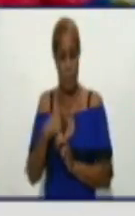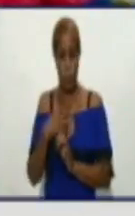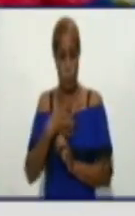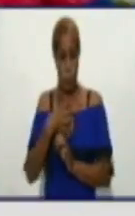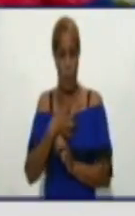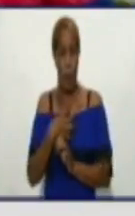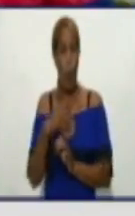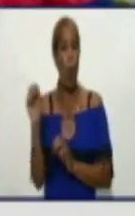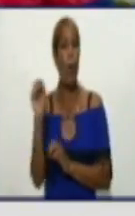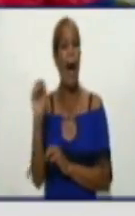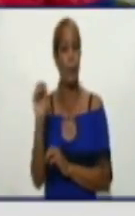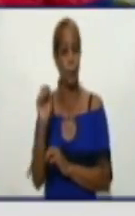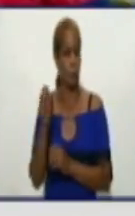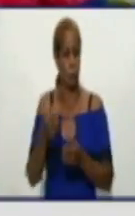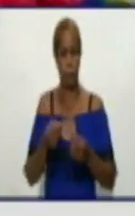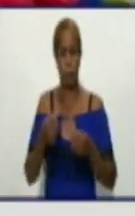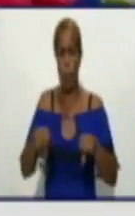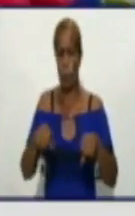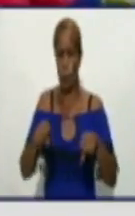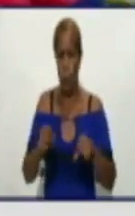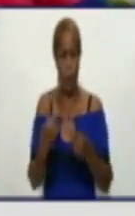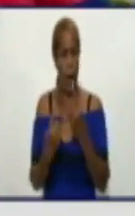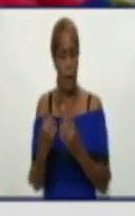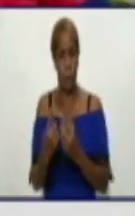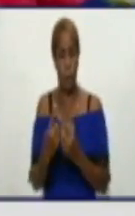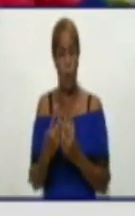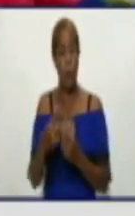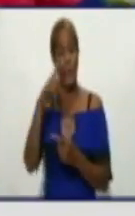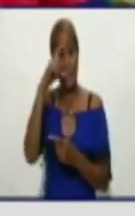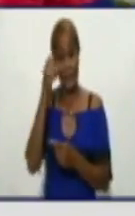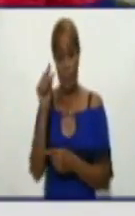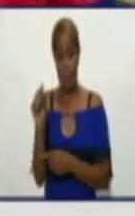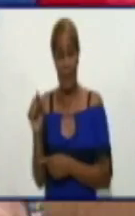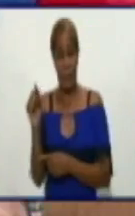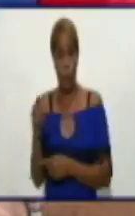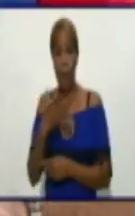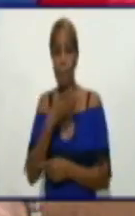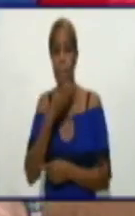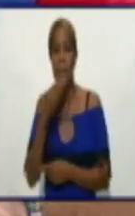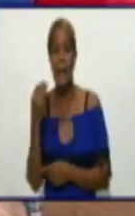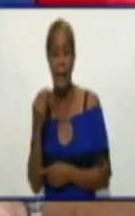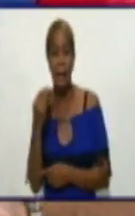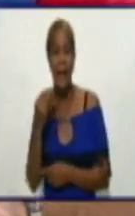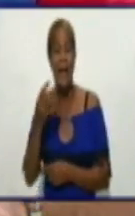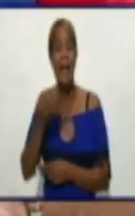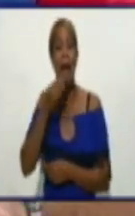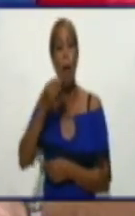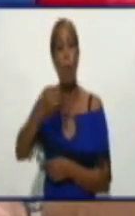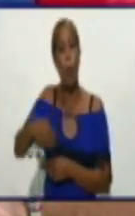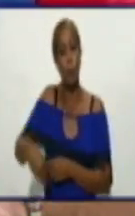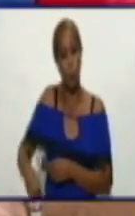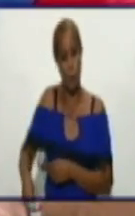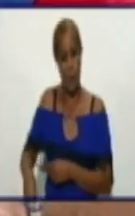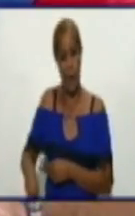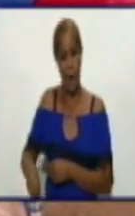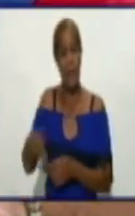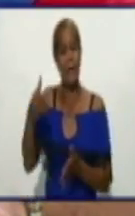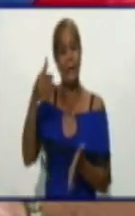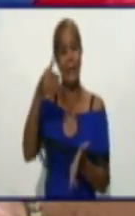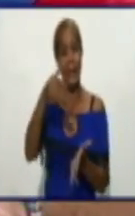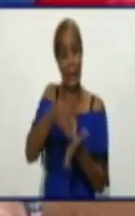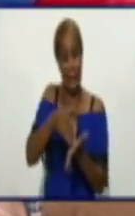aclaración. Si la persona pierde la oportunidad, para hablarlo de alguna manera, si la persona pierde la oportunidad de acudir y de actualizarse en